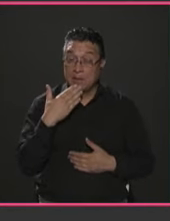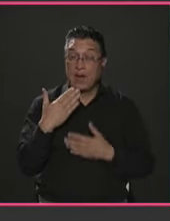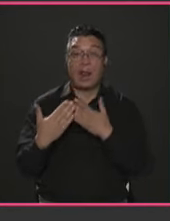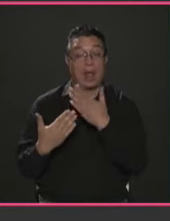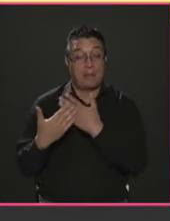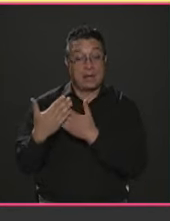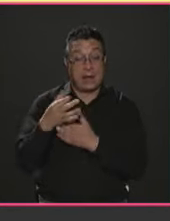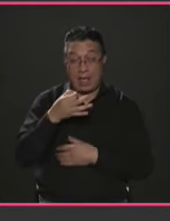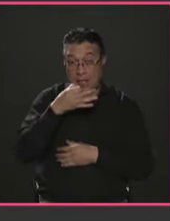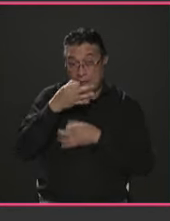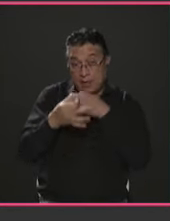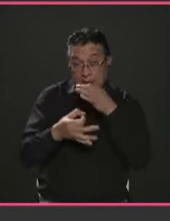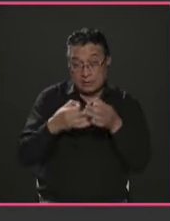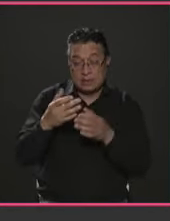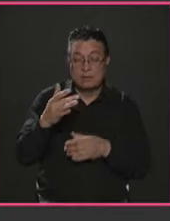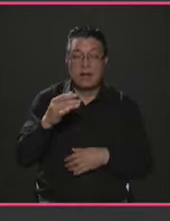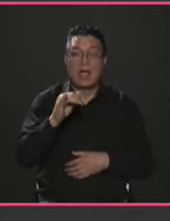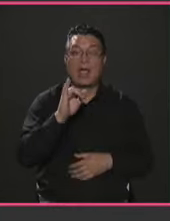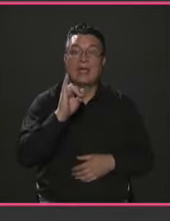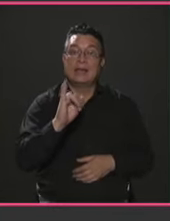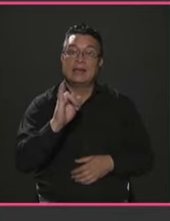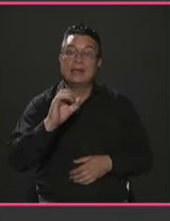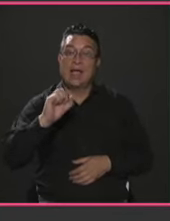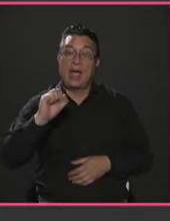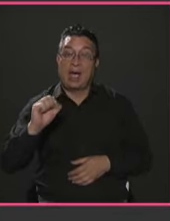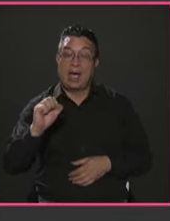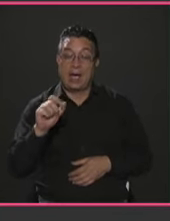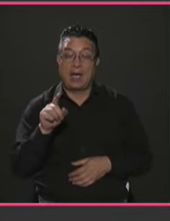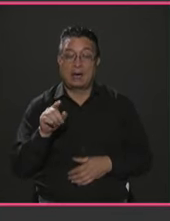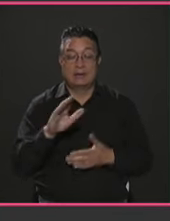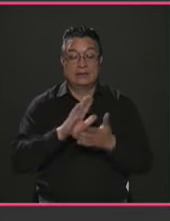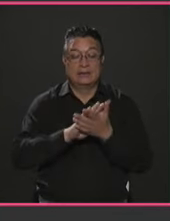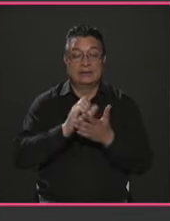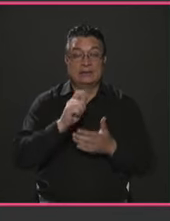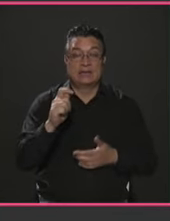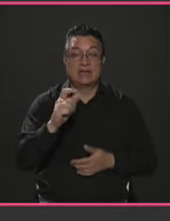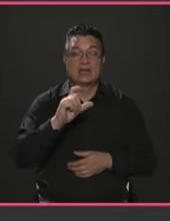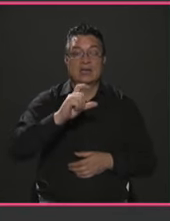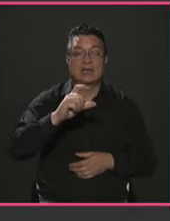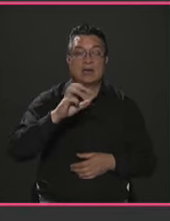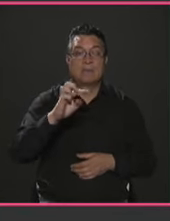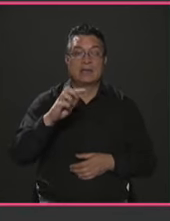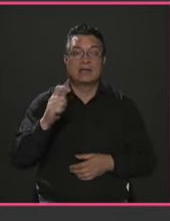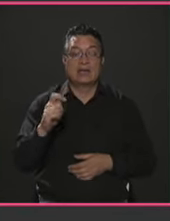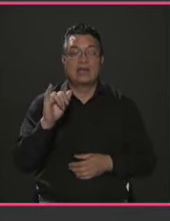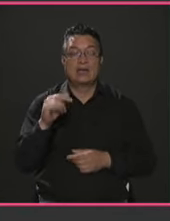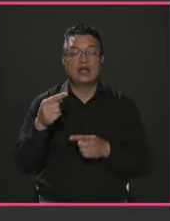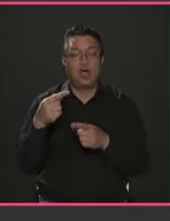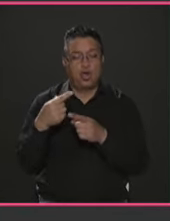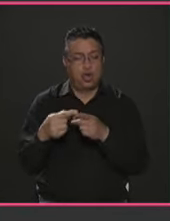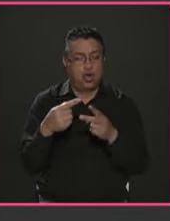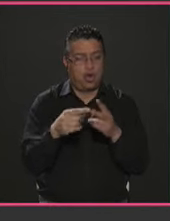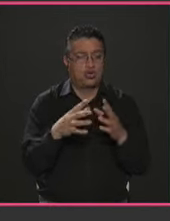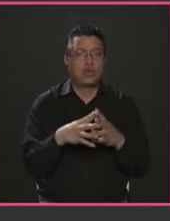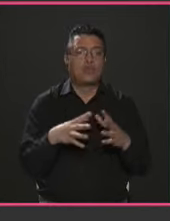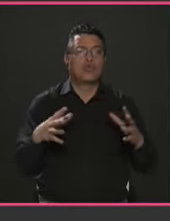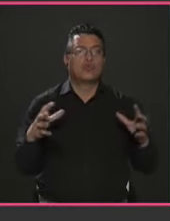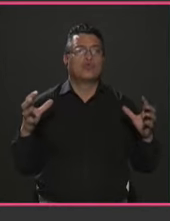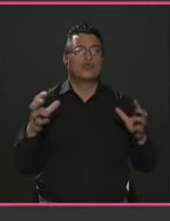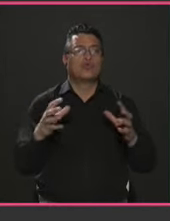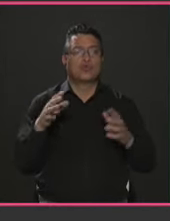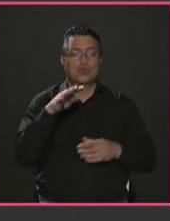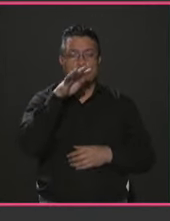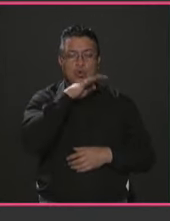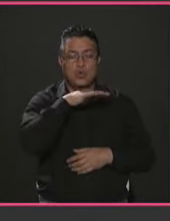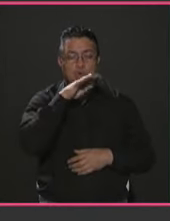mañana que la Inteligencia artificial chat gpt y otros son altamente intensivos en el uso